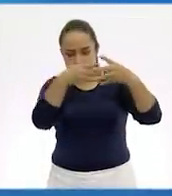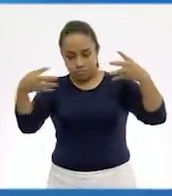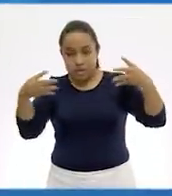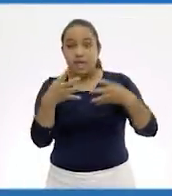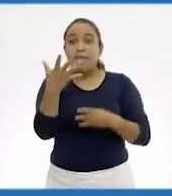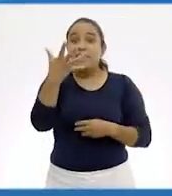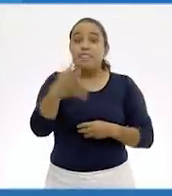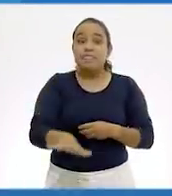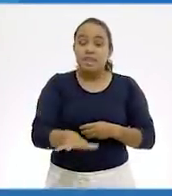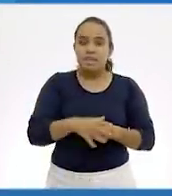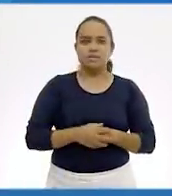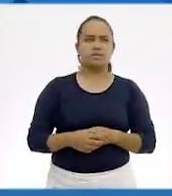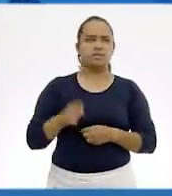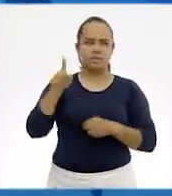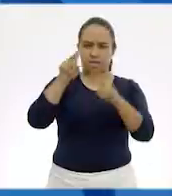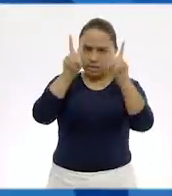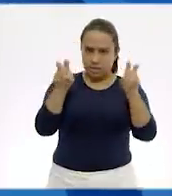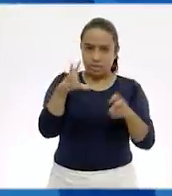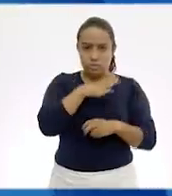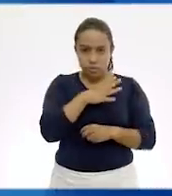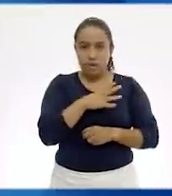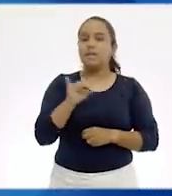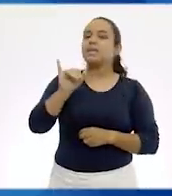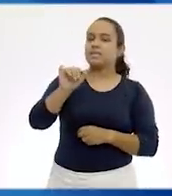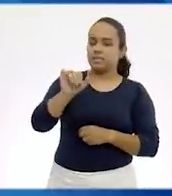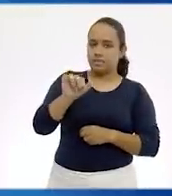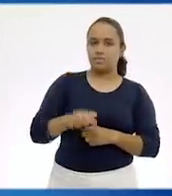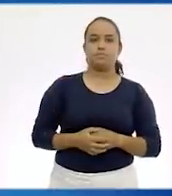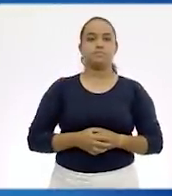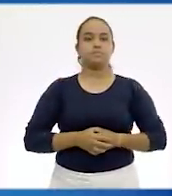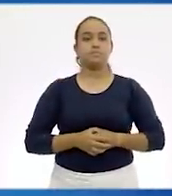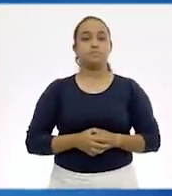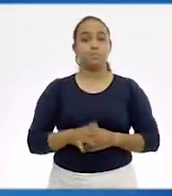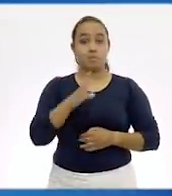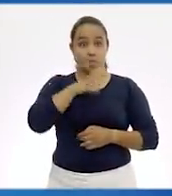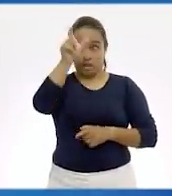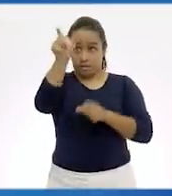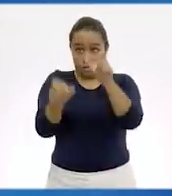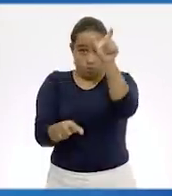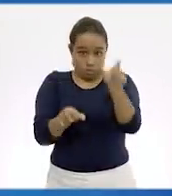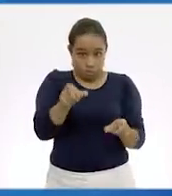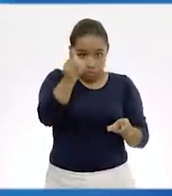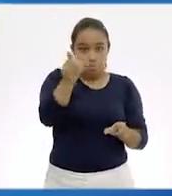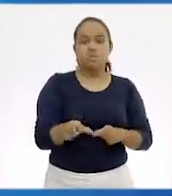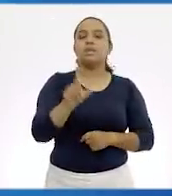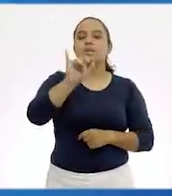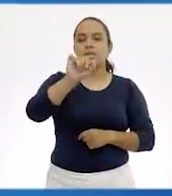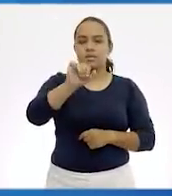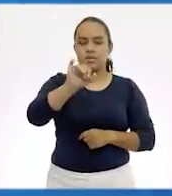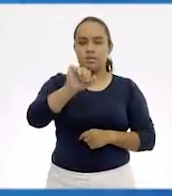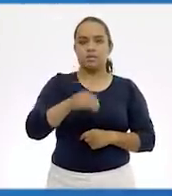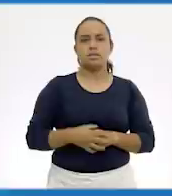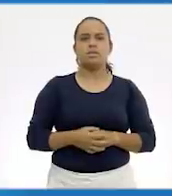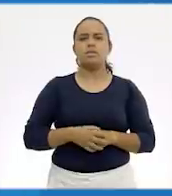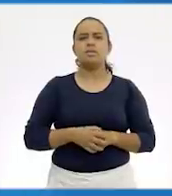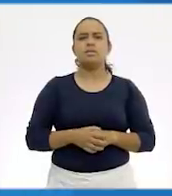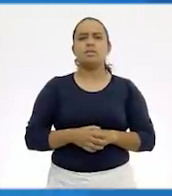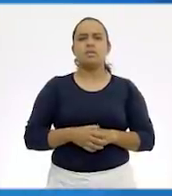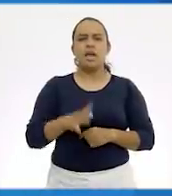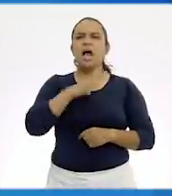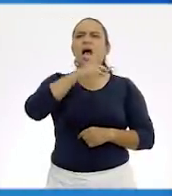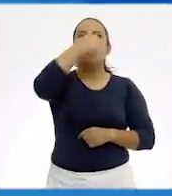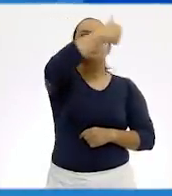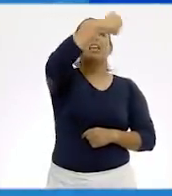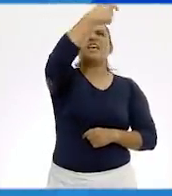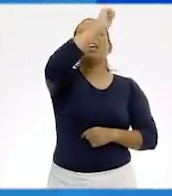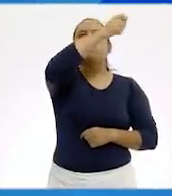Mucha ¿Tiene un título? información. Sí. ¿Tiene columnas? Sí. ¿Especifica qué es cada columna? Sí.